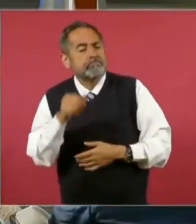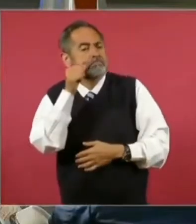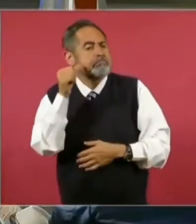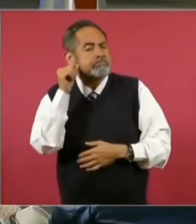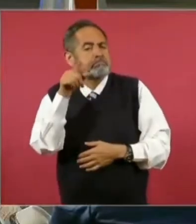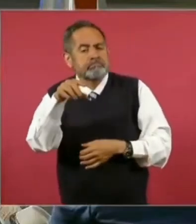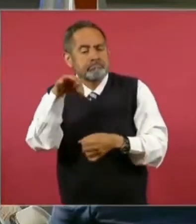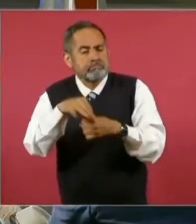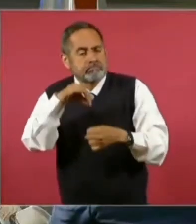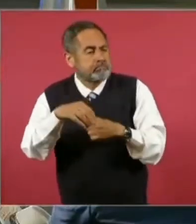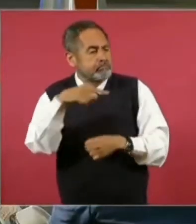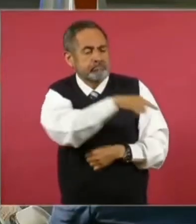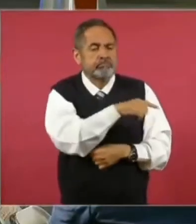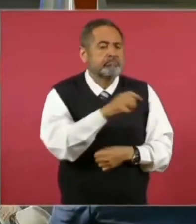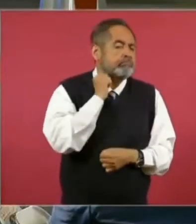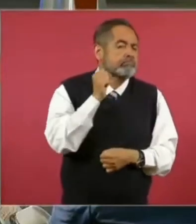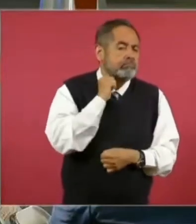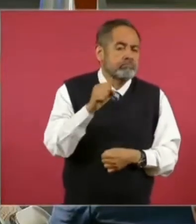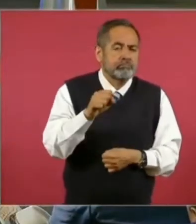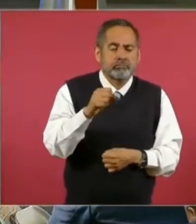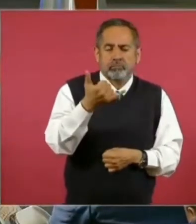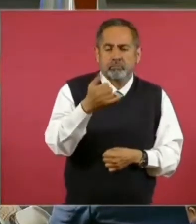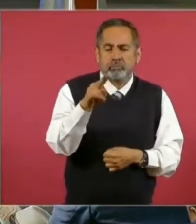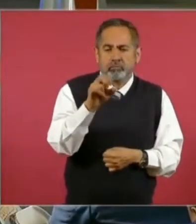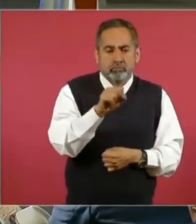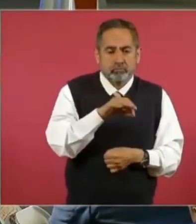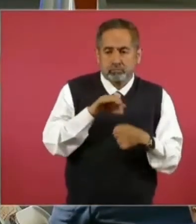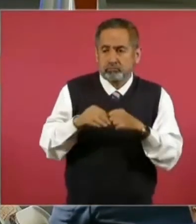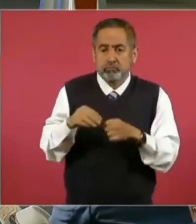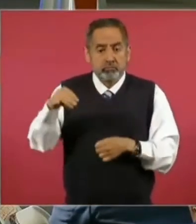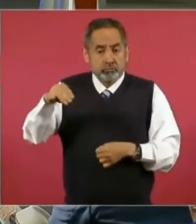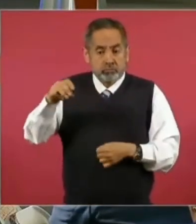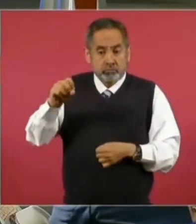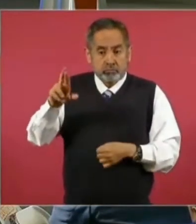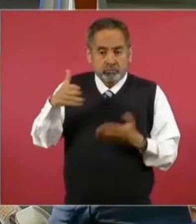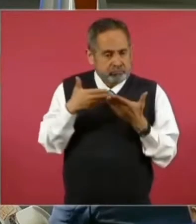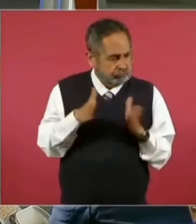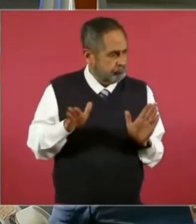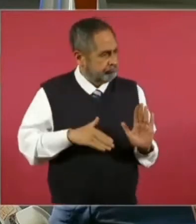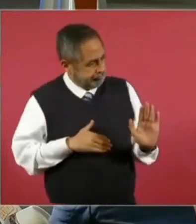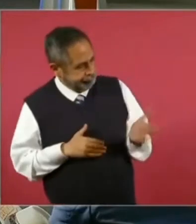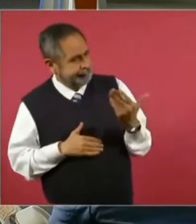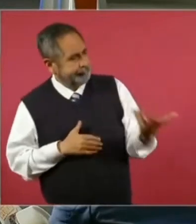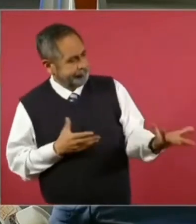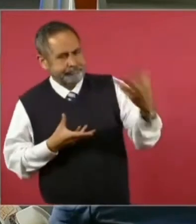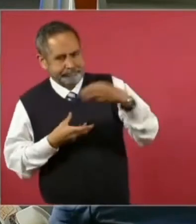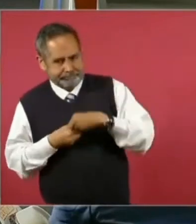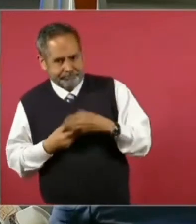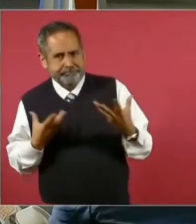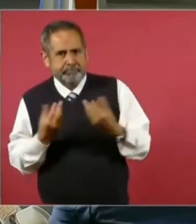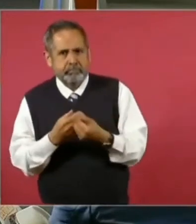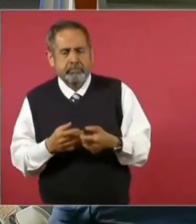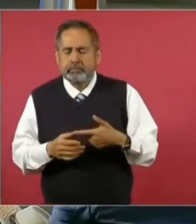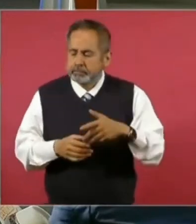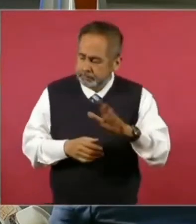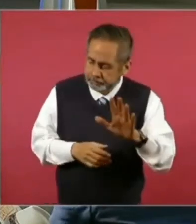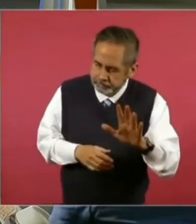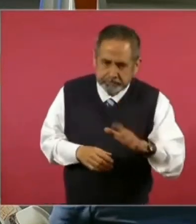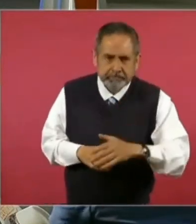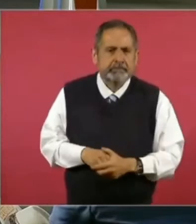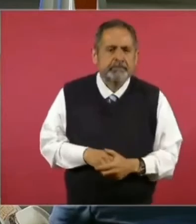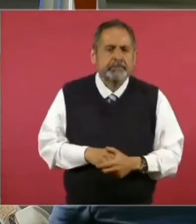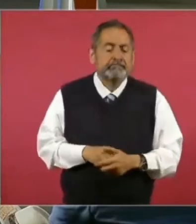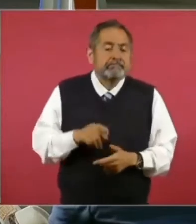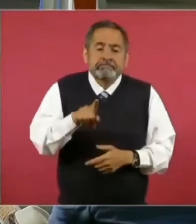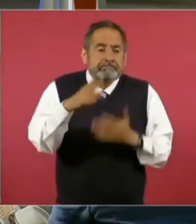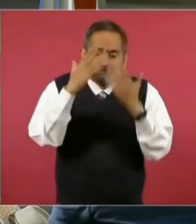El Ángel Yunes Márquez, ayer Morena le abre las puertas ante este cambio de parecer sobre la reforma, su voto. No